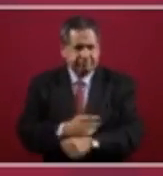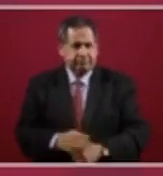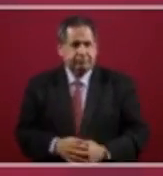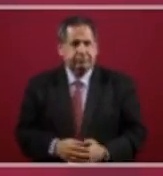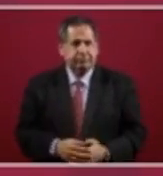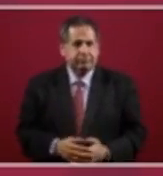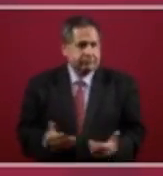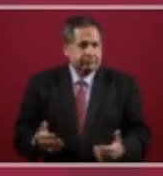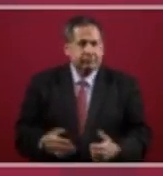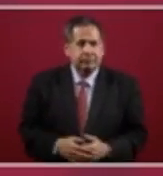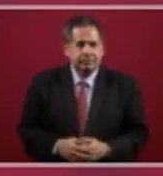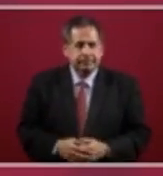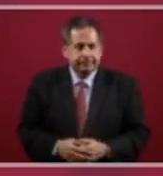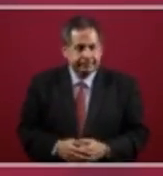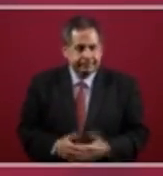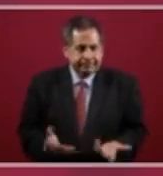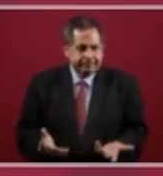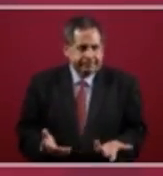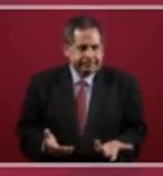Entonces, ¿cómo